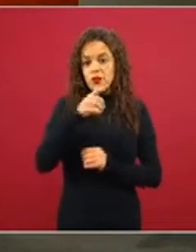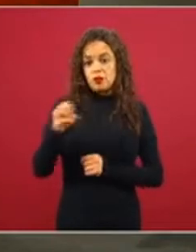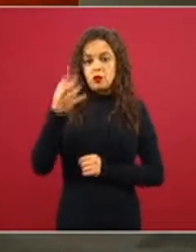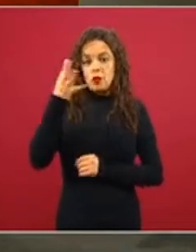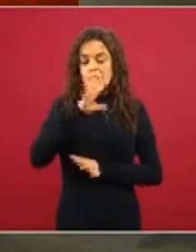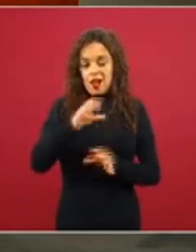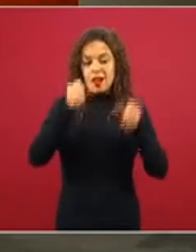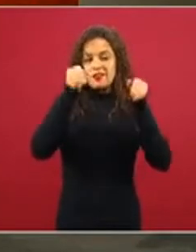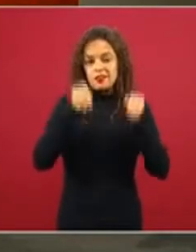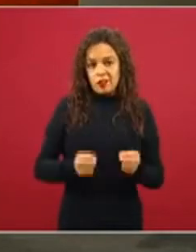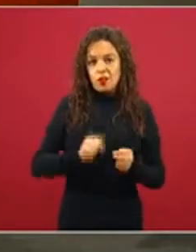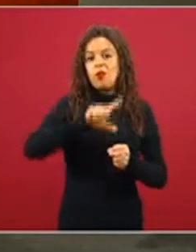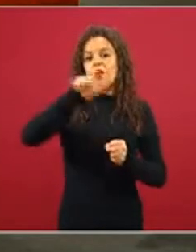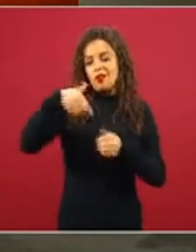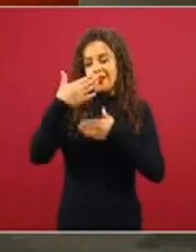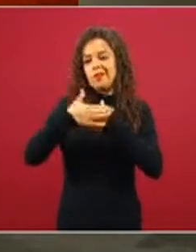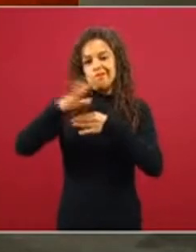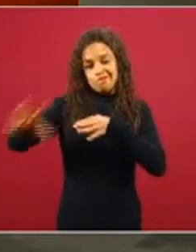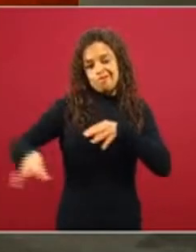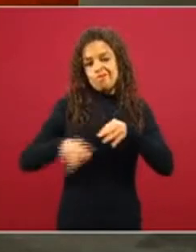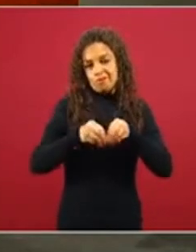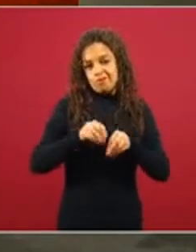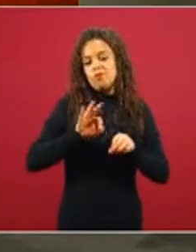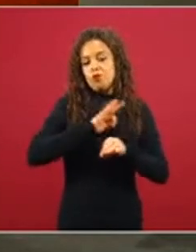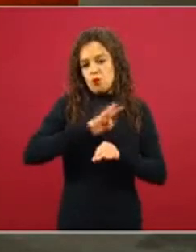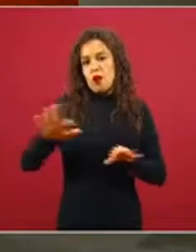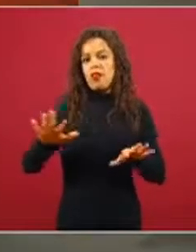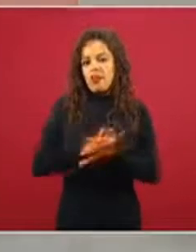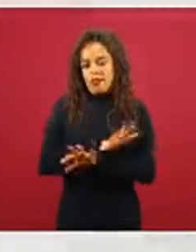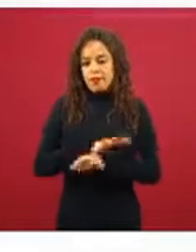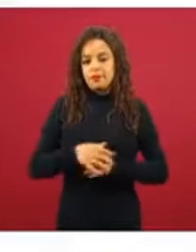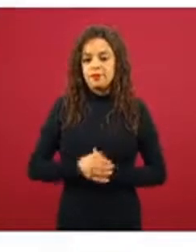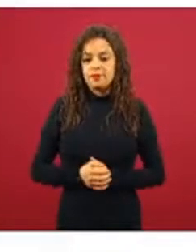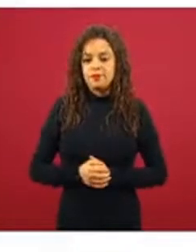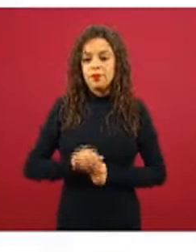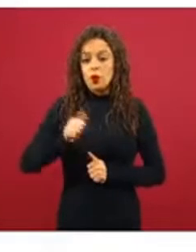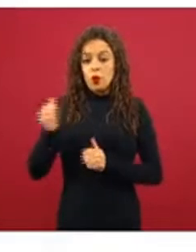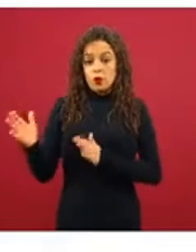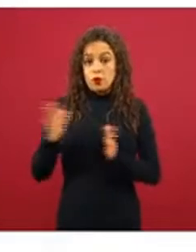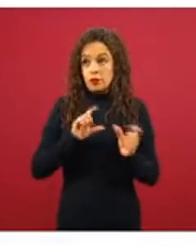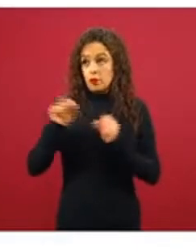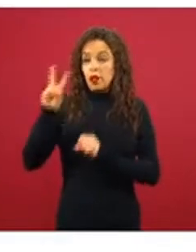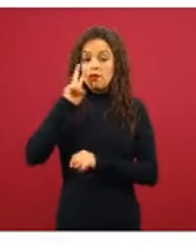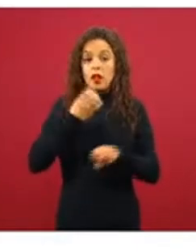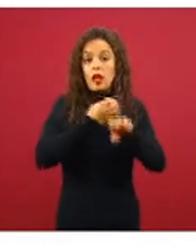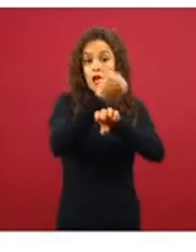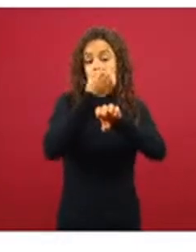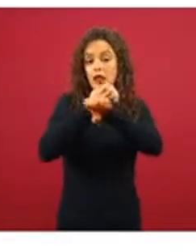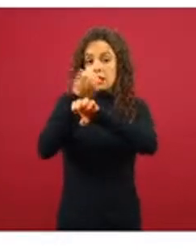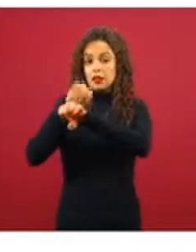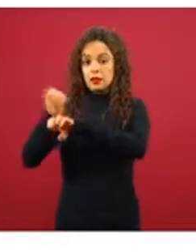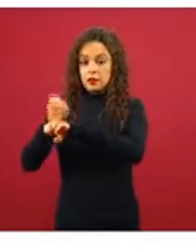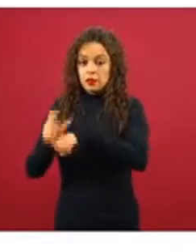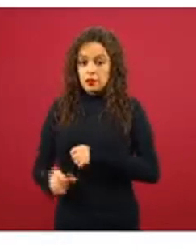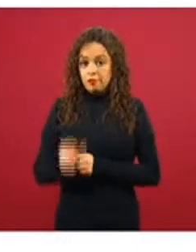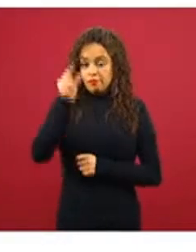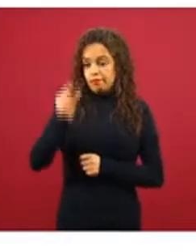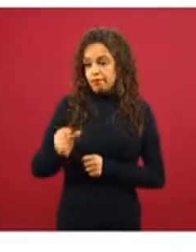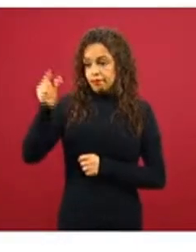siguiente diapositiva vemos la distribución ahora por entidad federativa, e igualmente podemos ver qué entidades